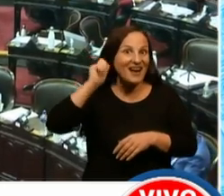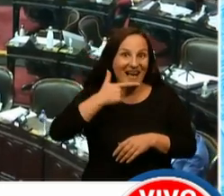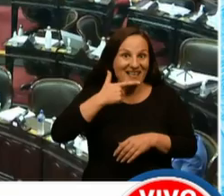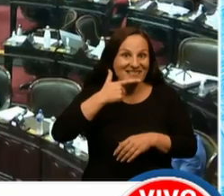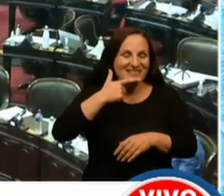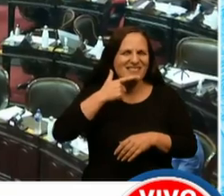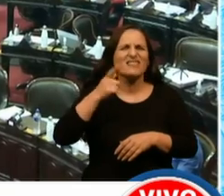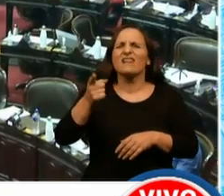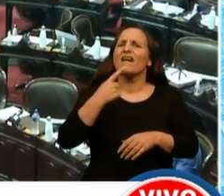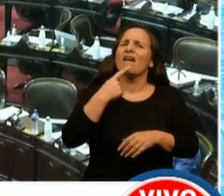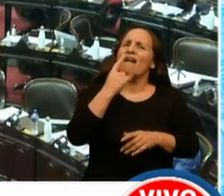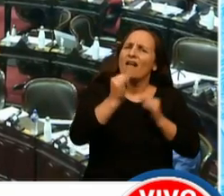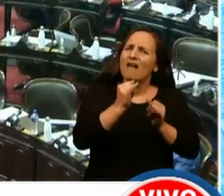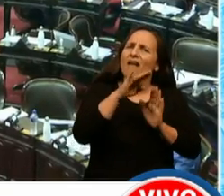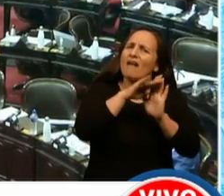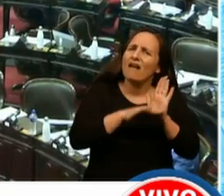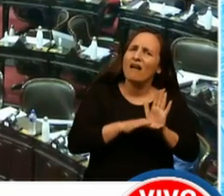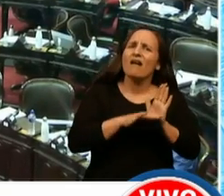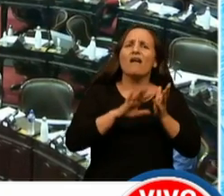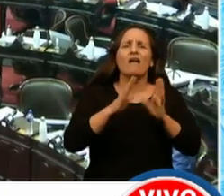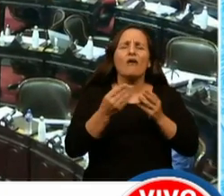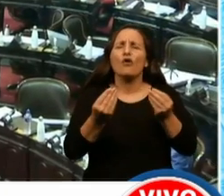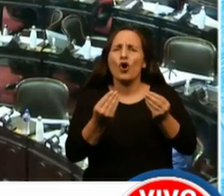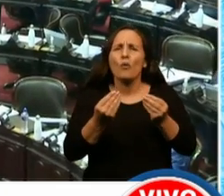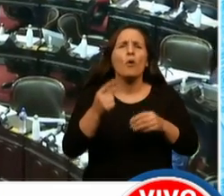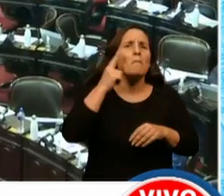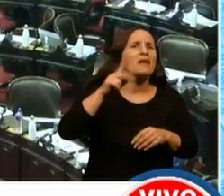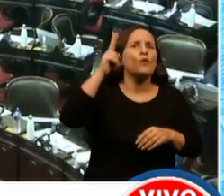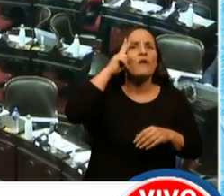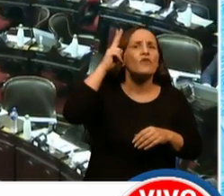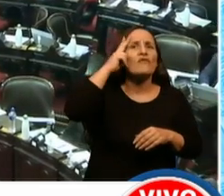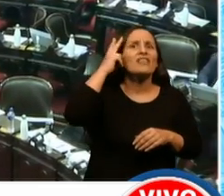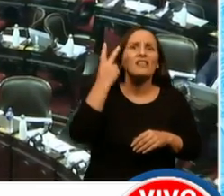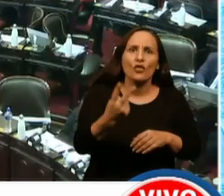establecía el marco regulatorio en el año mil 92